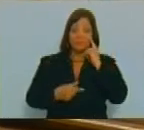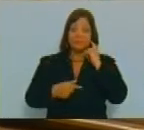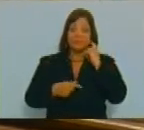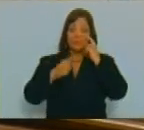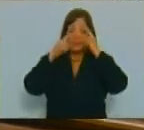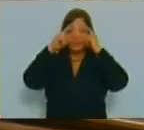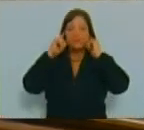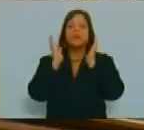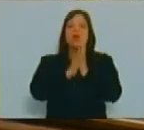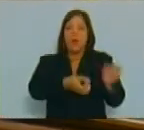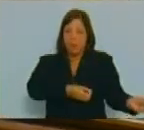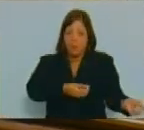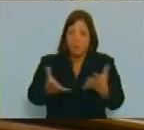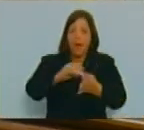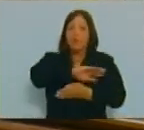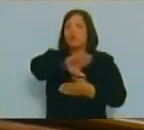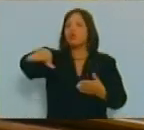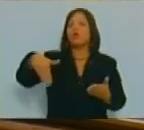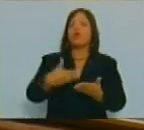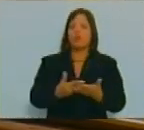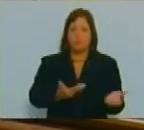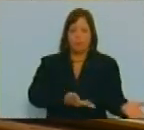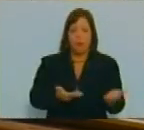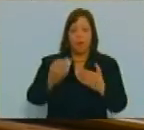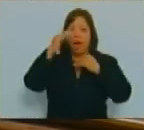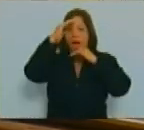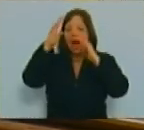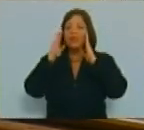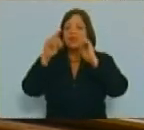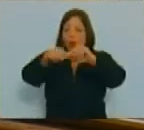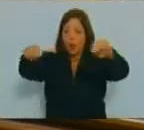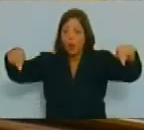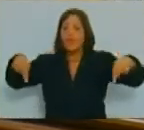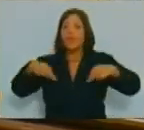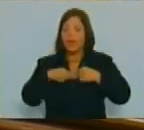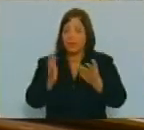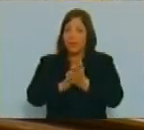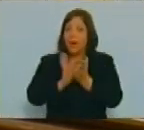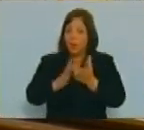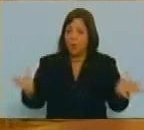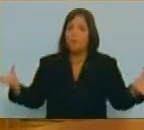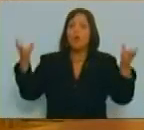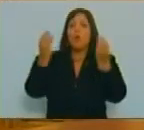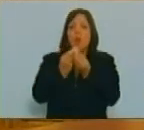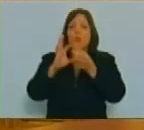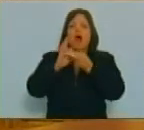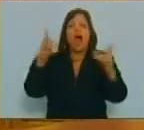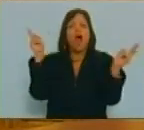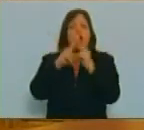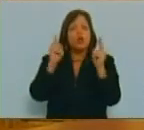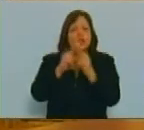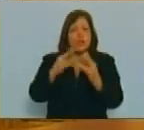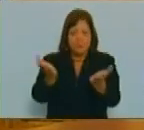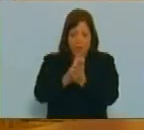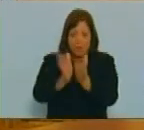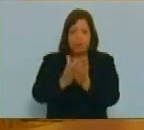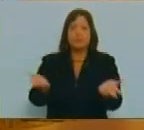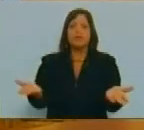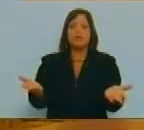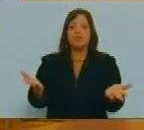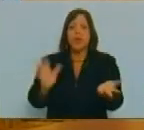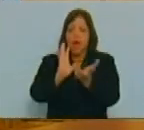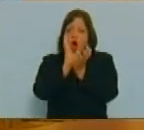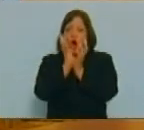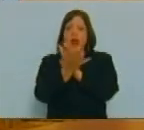vamos todos juntos a atender los cuadrantes de paz a conocerlo a georeferenciar